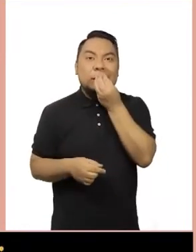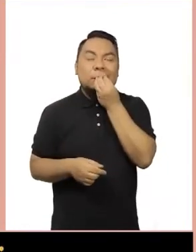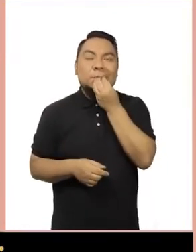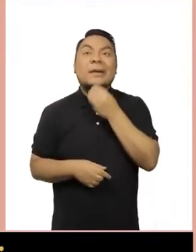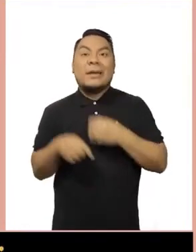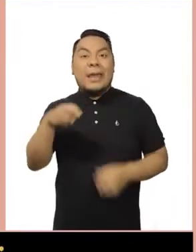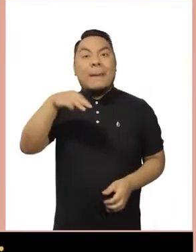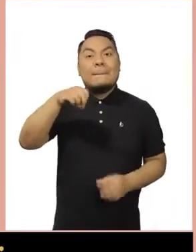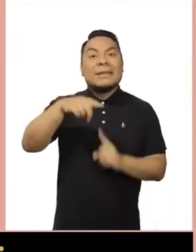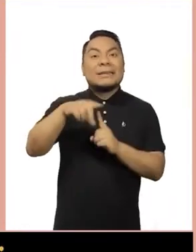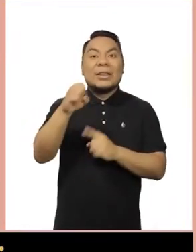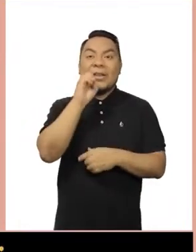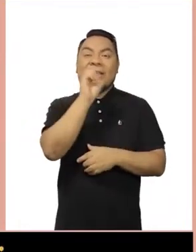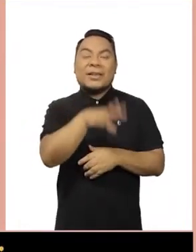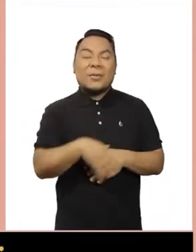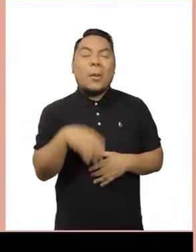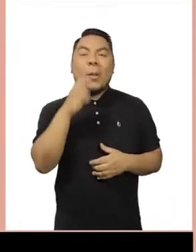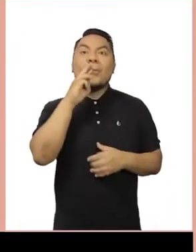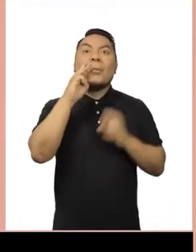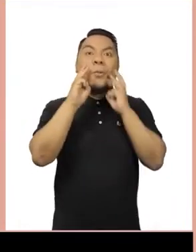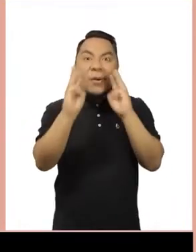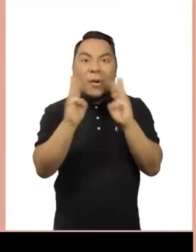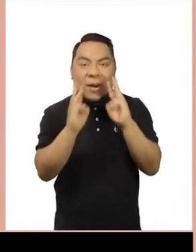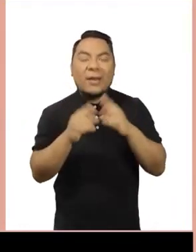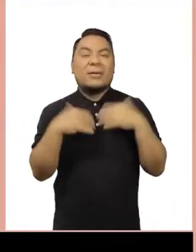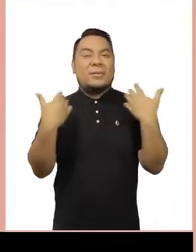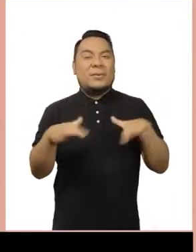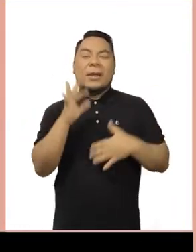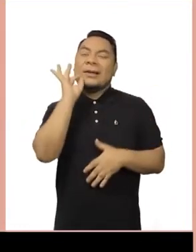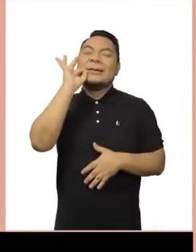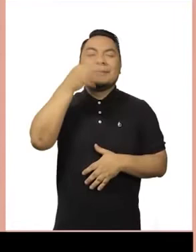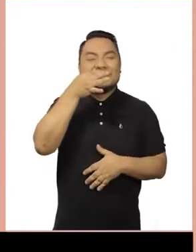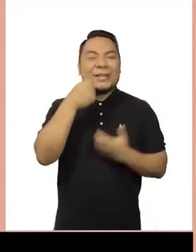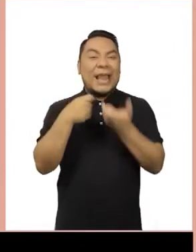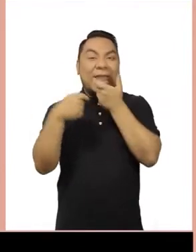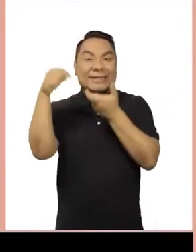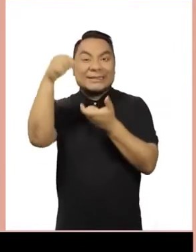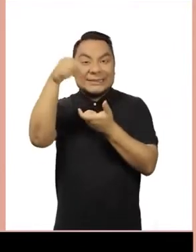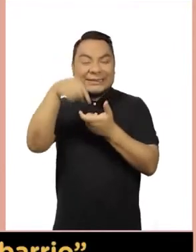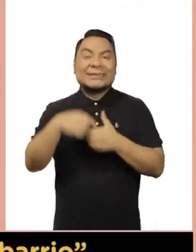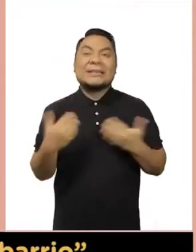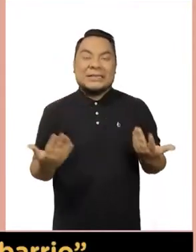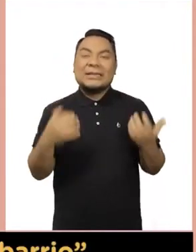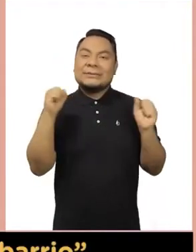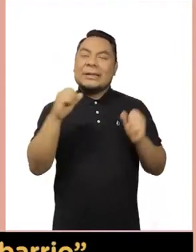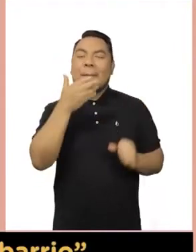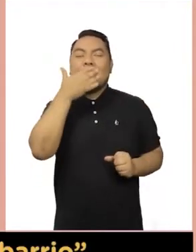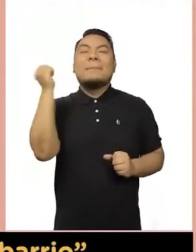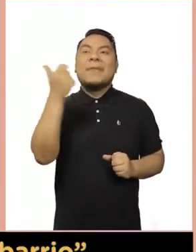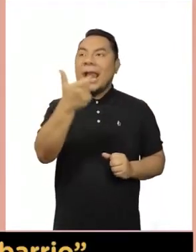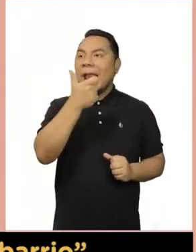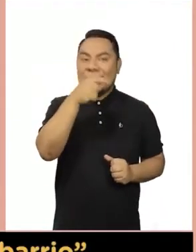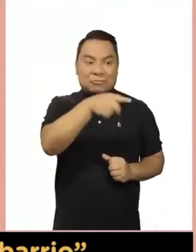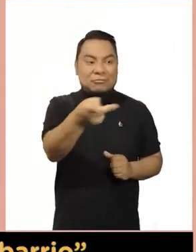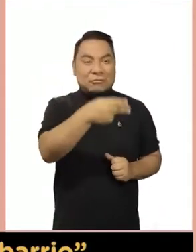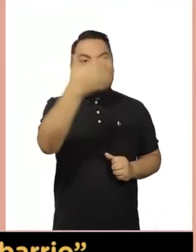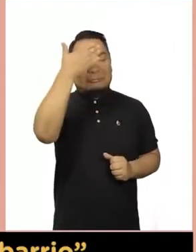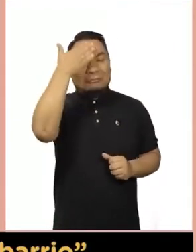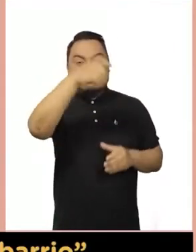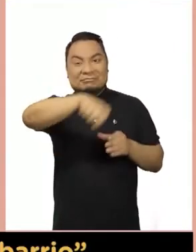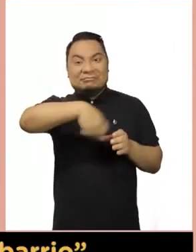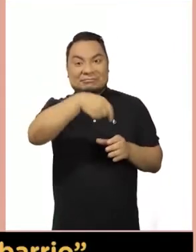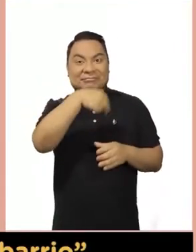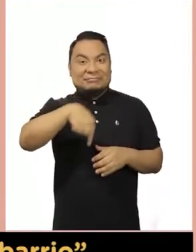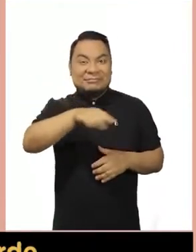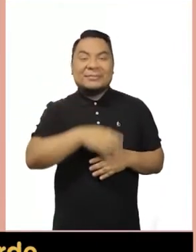Después de comerla, Mateo dijo, ¡wow! ¡Están deliciosas! ¡Sin duda son las mejores